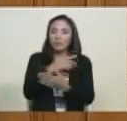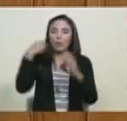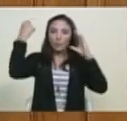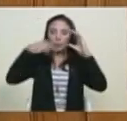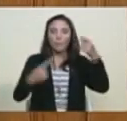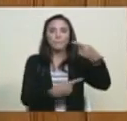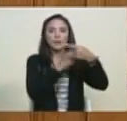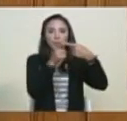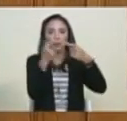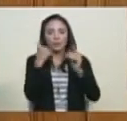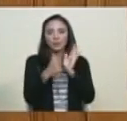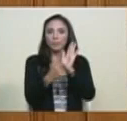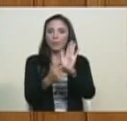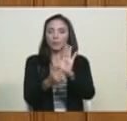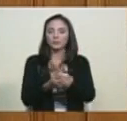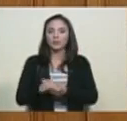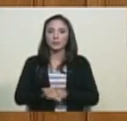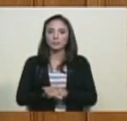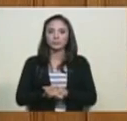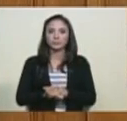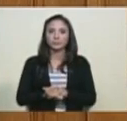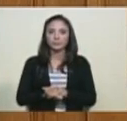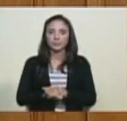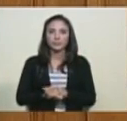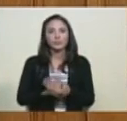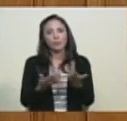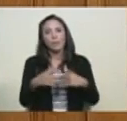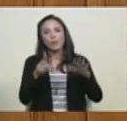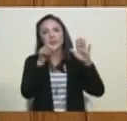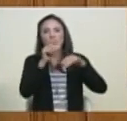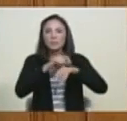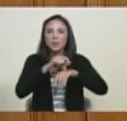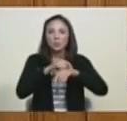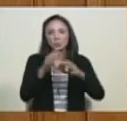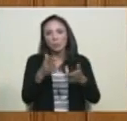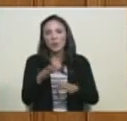este primer video que en 6 minutos 17 segundos